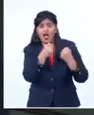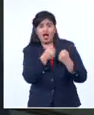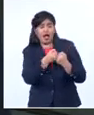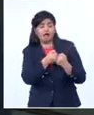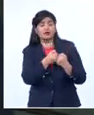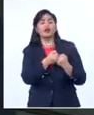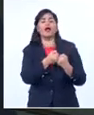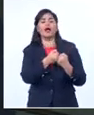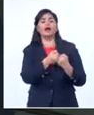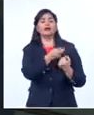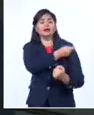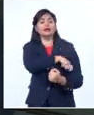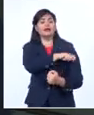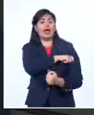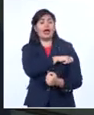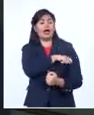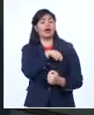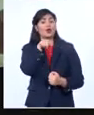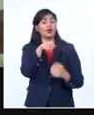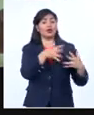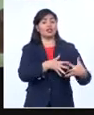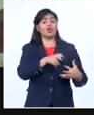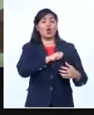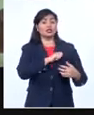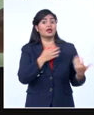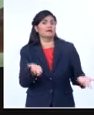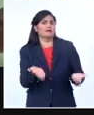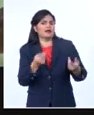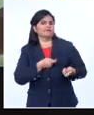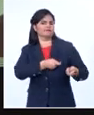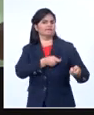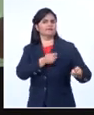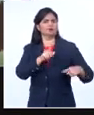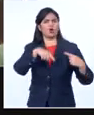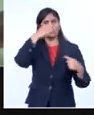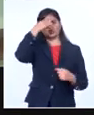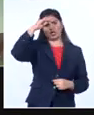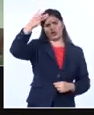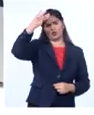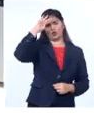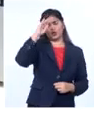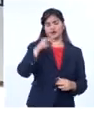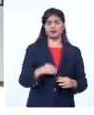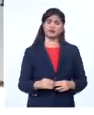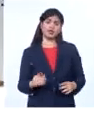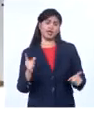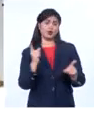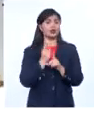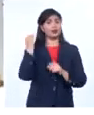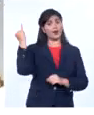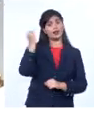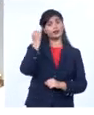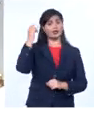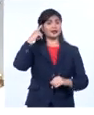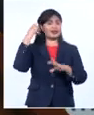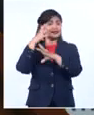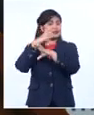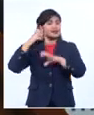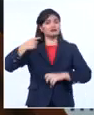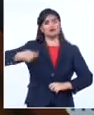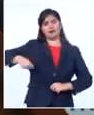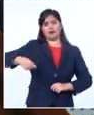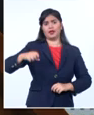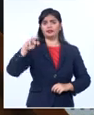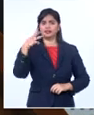que el pueblo sepa que el Estado va a representar siempre sus intereses. El Encuentro Internacional de Ciencias Penales y tercer evento,